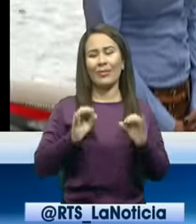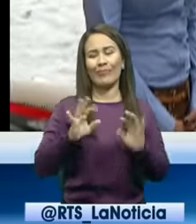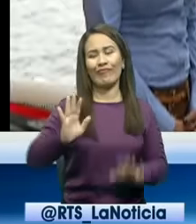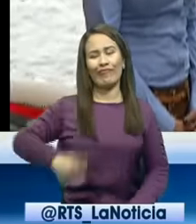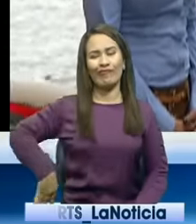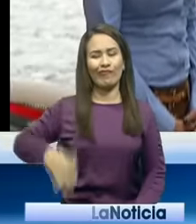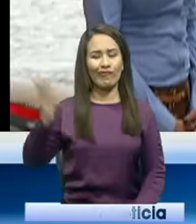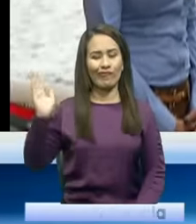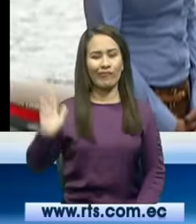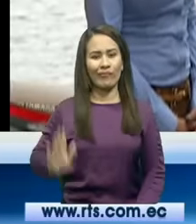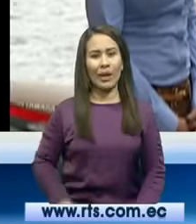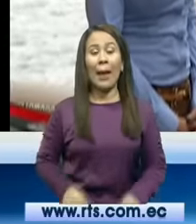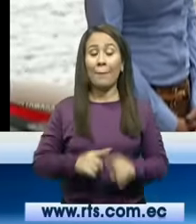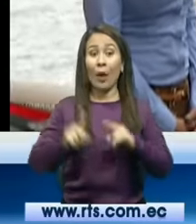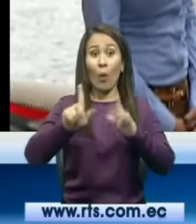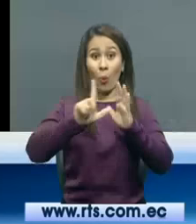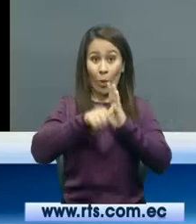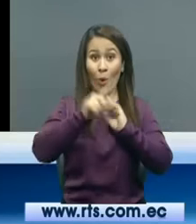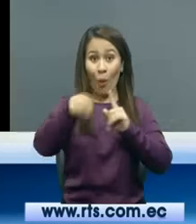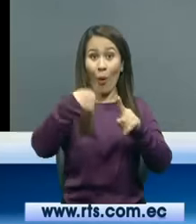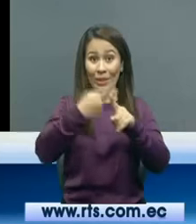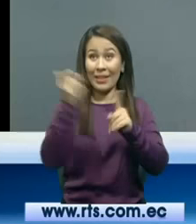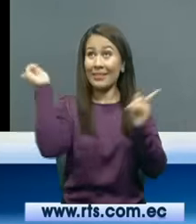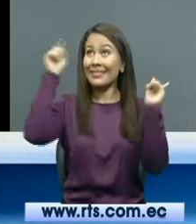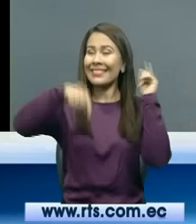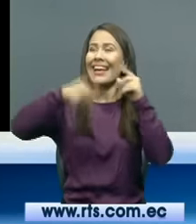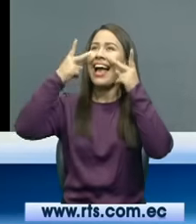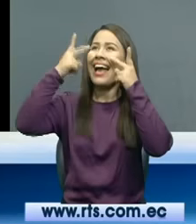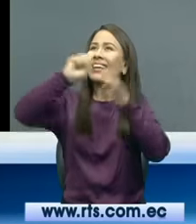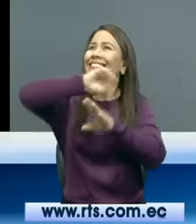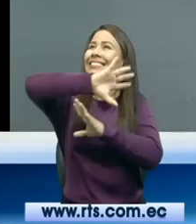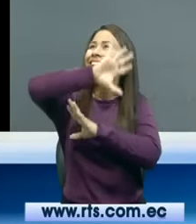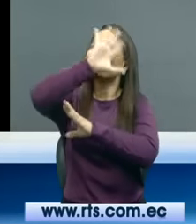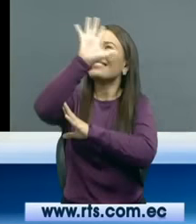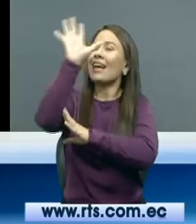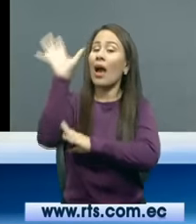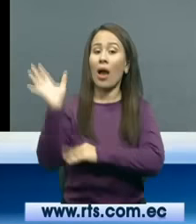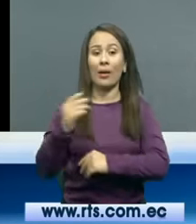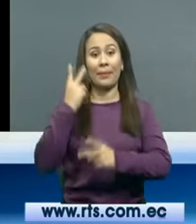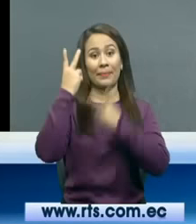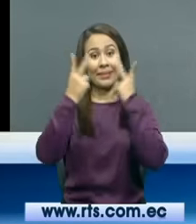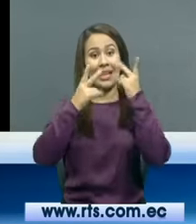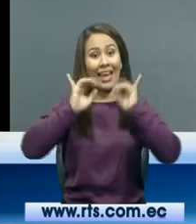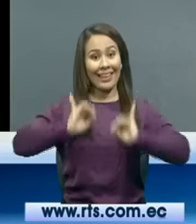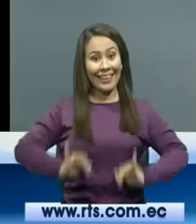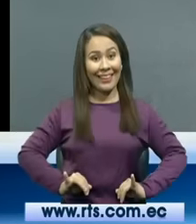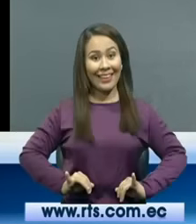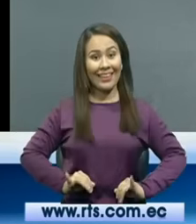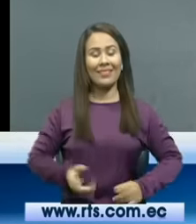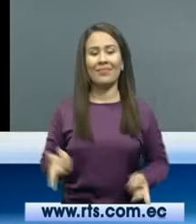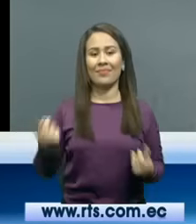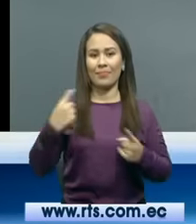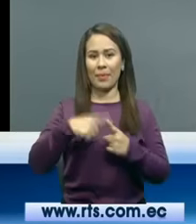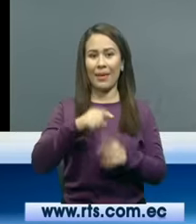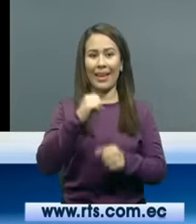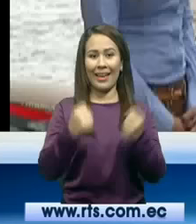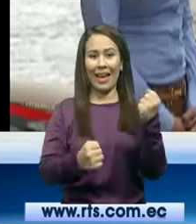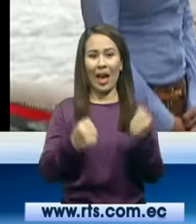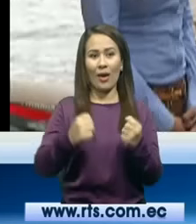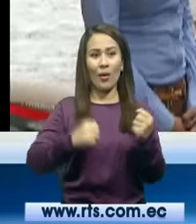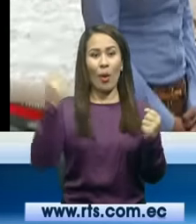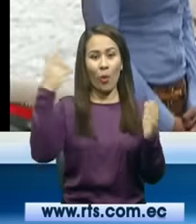¿no? Pero el día que vengan van a poder ver, y cuando vienen a quedarse, no solo a visitarnos. Va a estar el primer carro